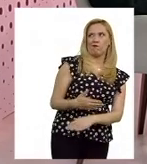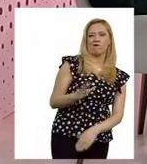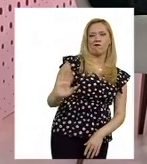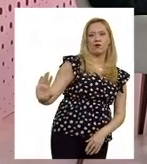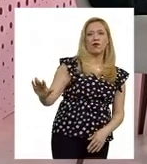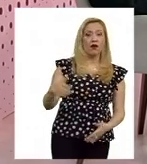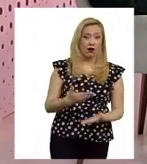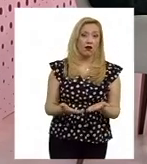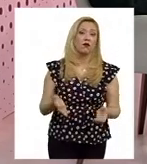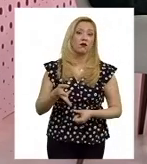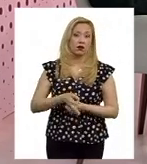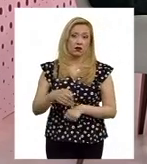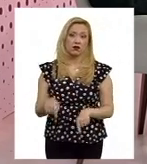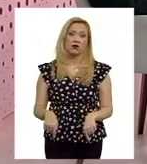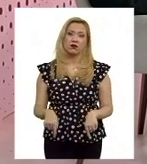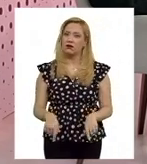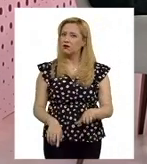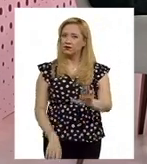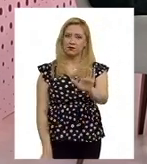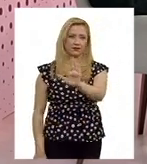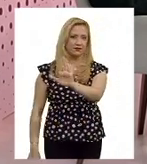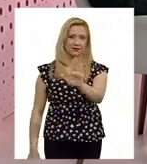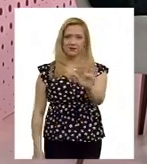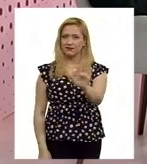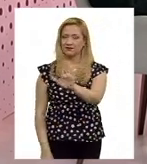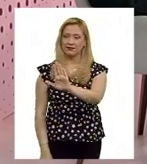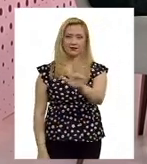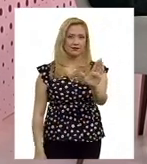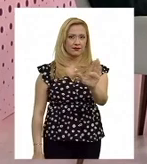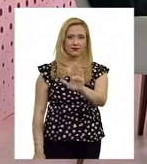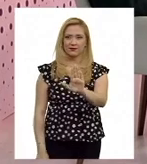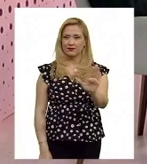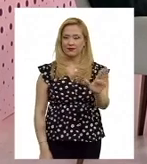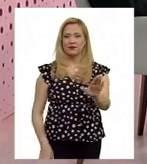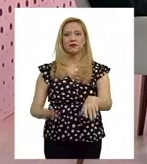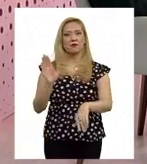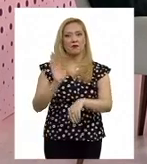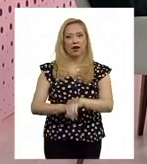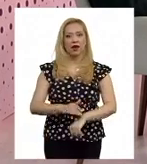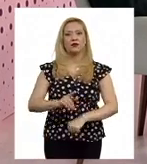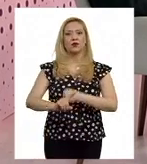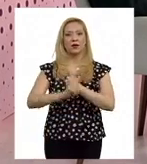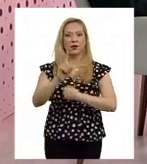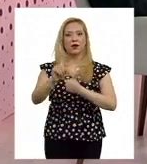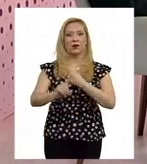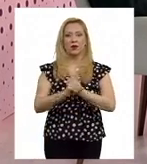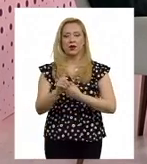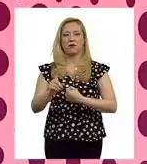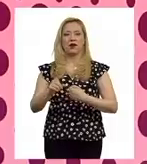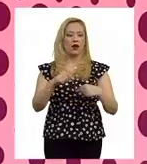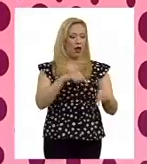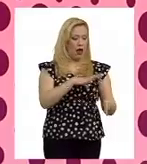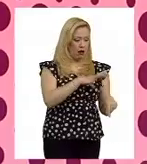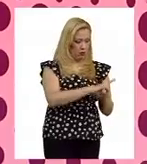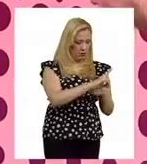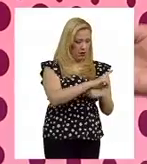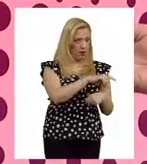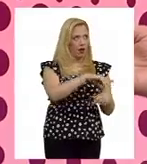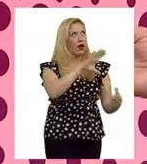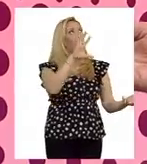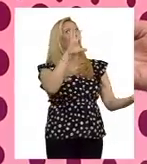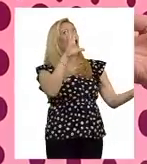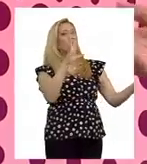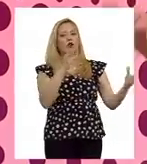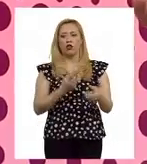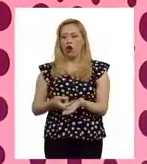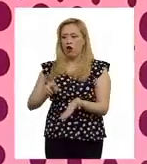día. Entonces, no agregamos dificultades a un problema ya existente, miremos cómo